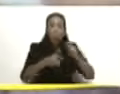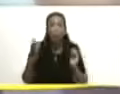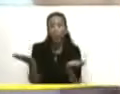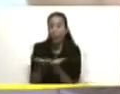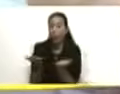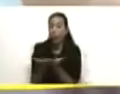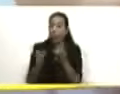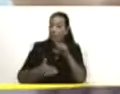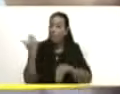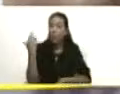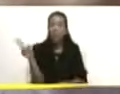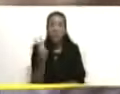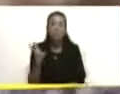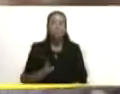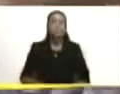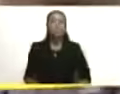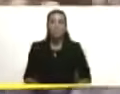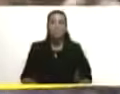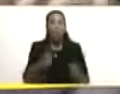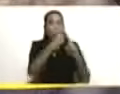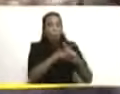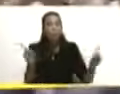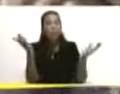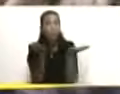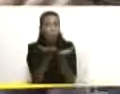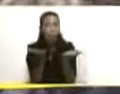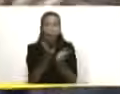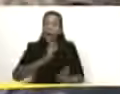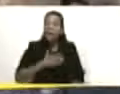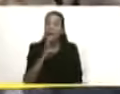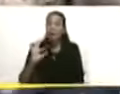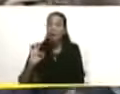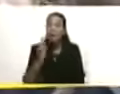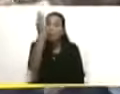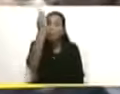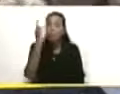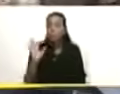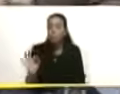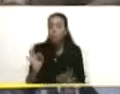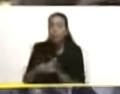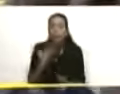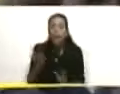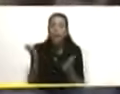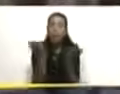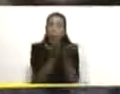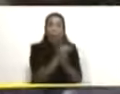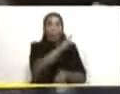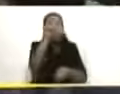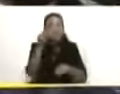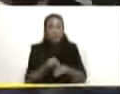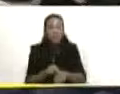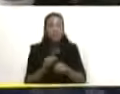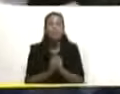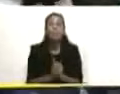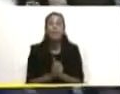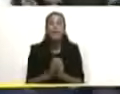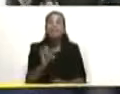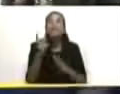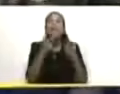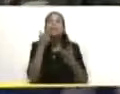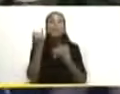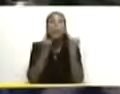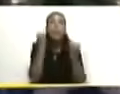escuela. Otra de las escuelas, presidente, es la Escuela Nacional de